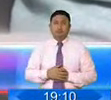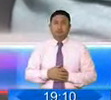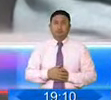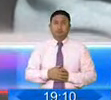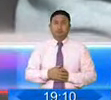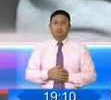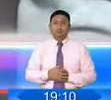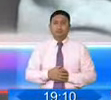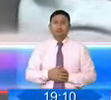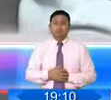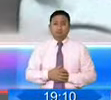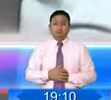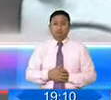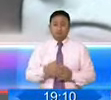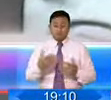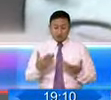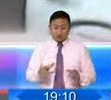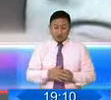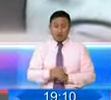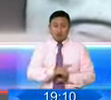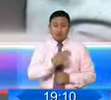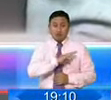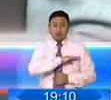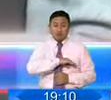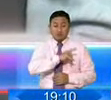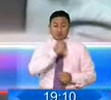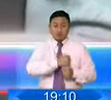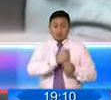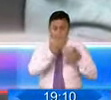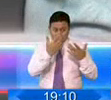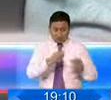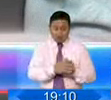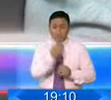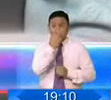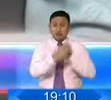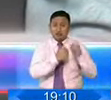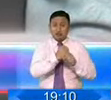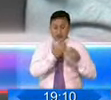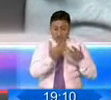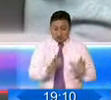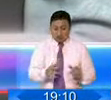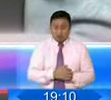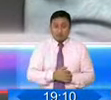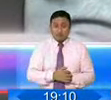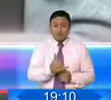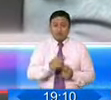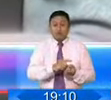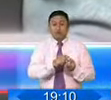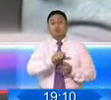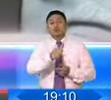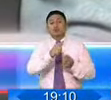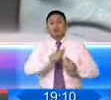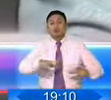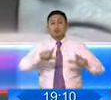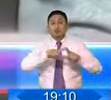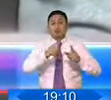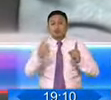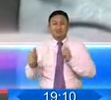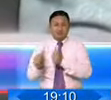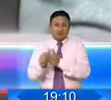Sí, porque ya es hora que él ya ha cumplido su misión, su trabajo ya los 2 años de aquí, ya a otro lugar cercano, porque él